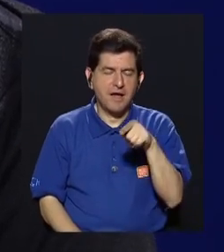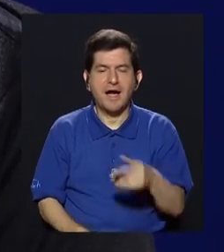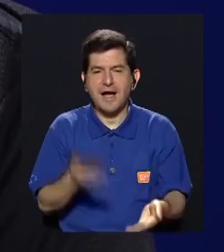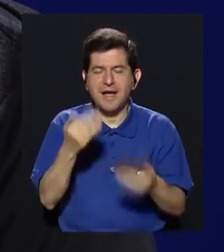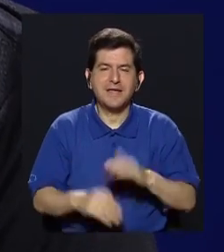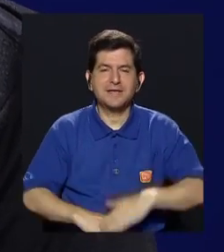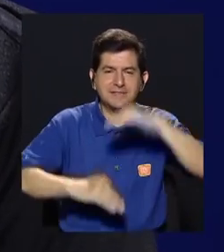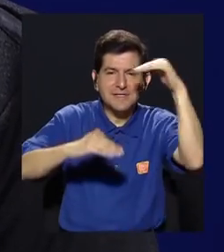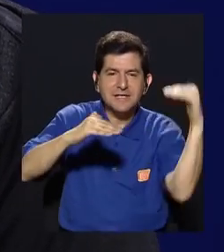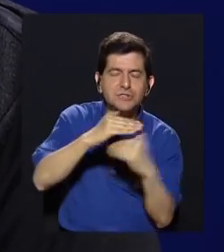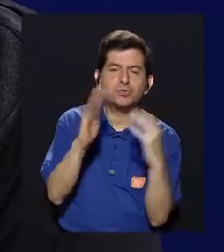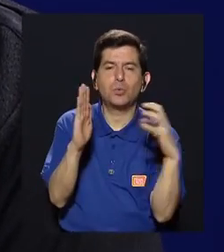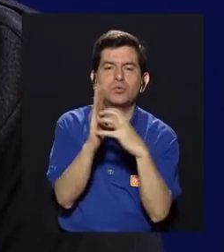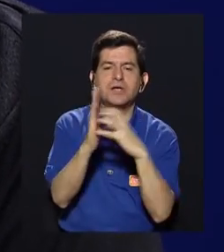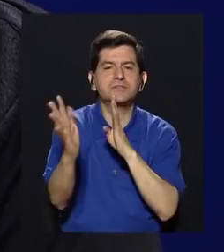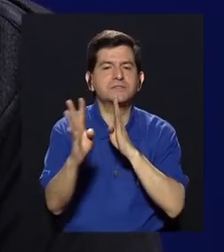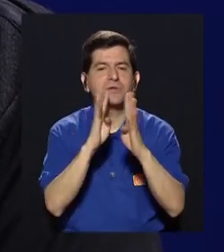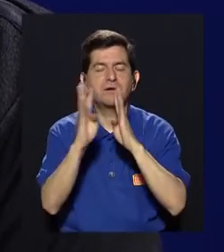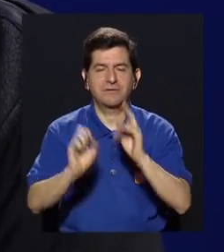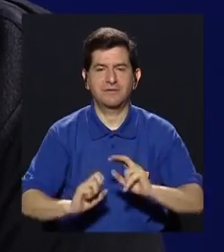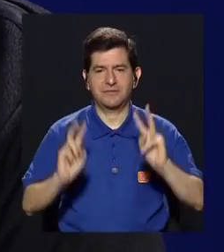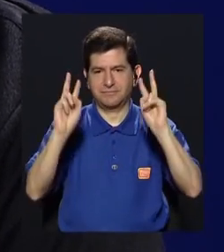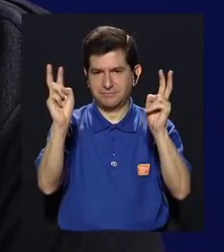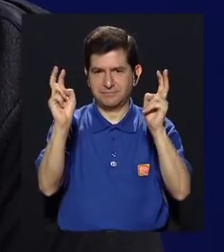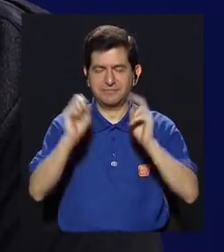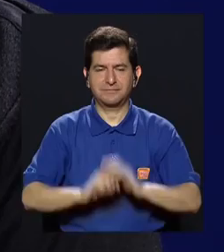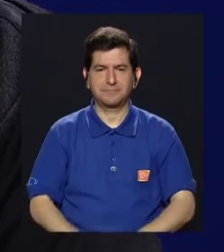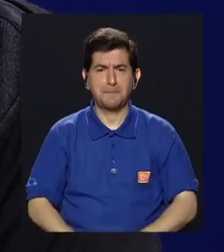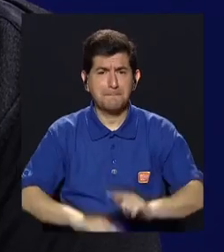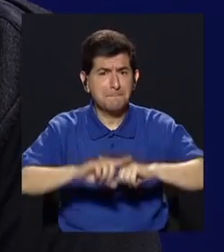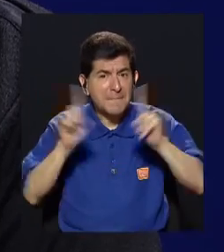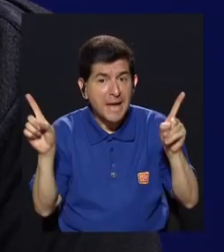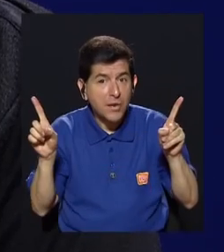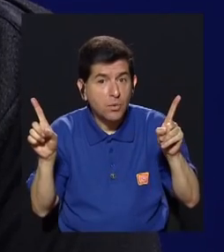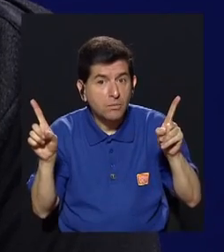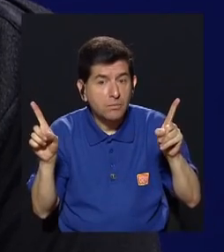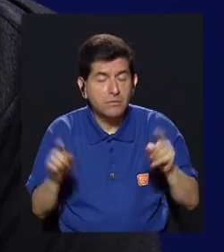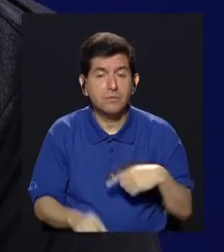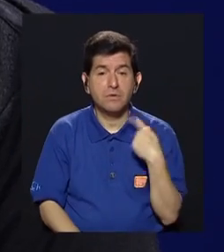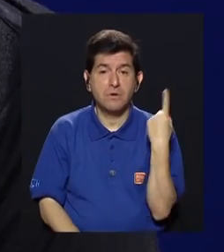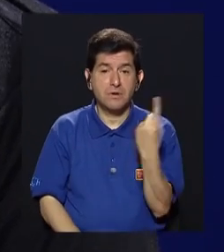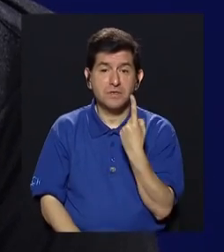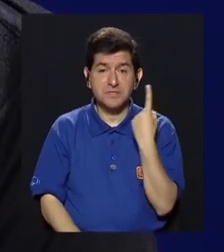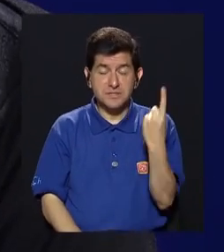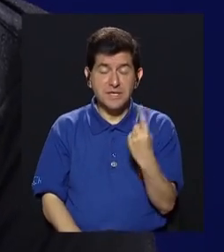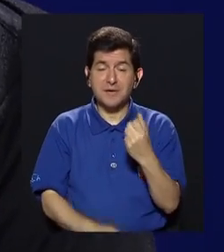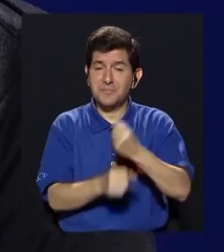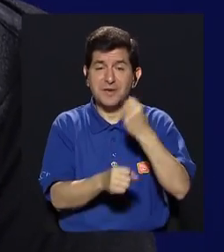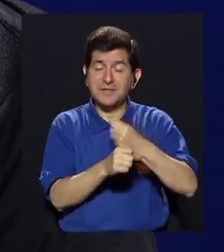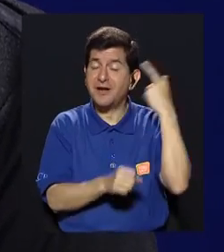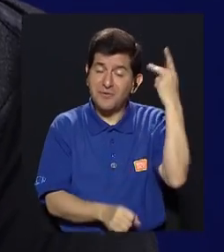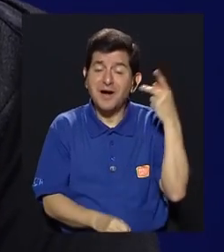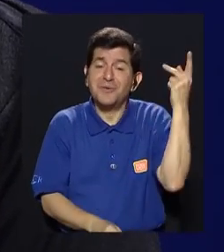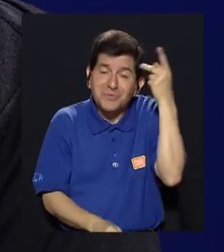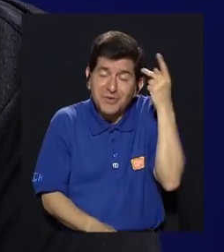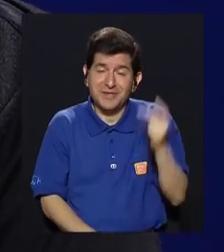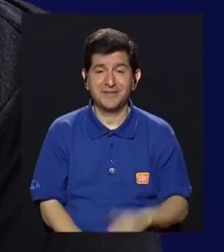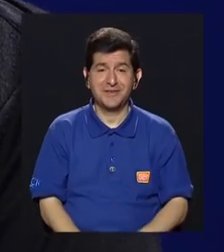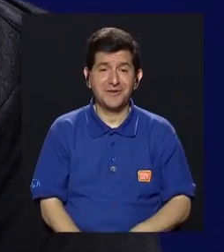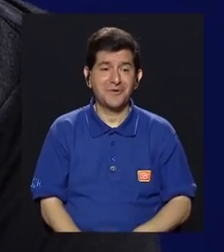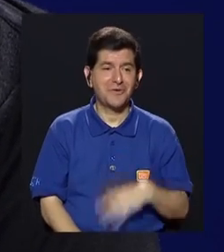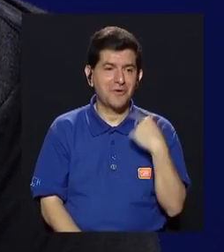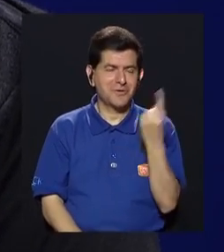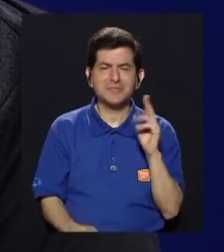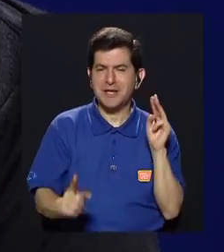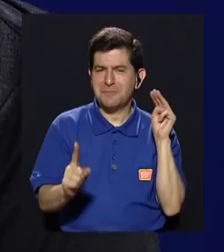bien los subtextos los que hablaran verdad entonces pero siempre termina siendo un trabajo político como